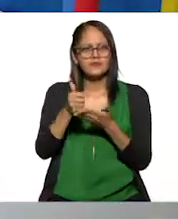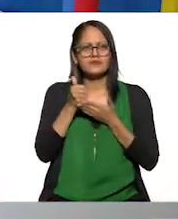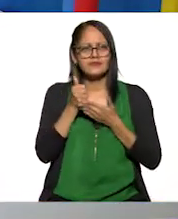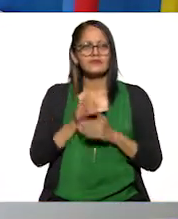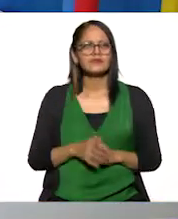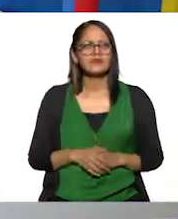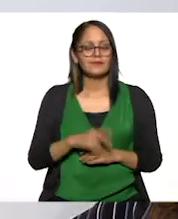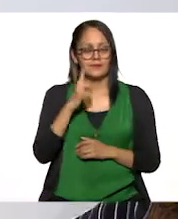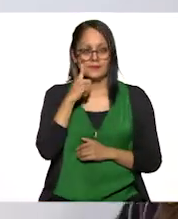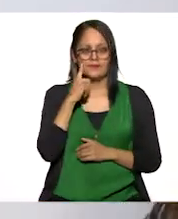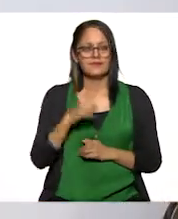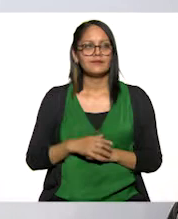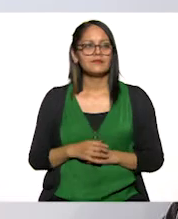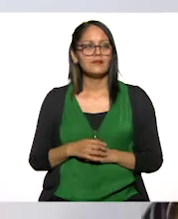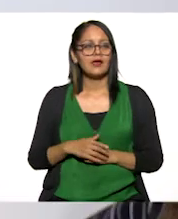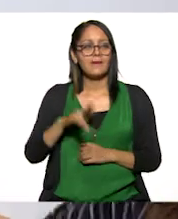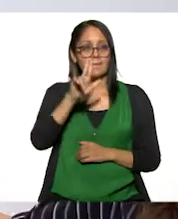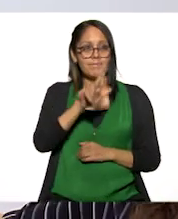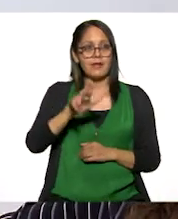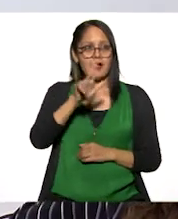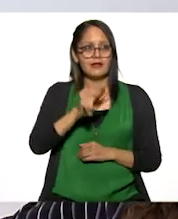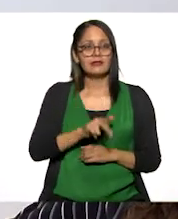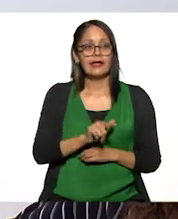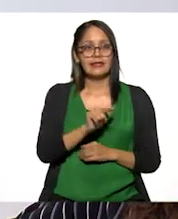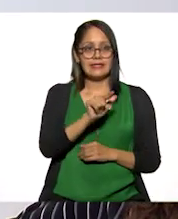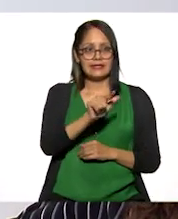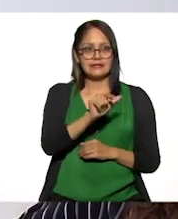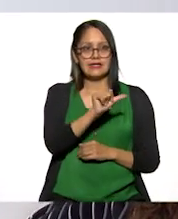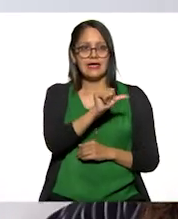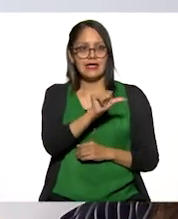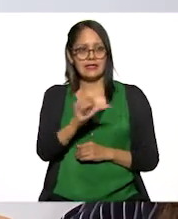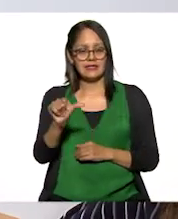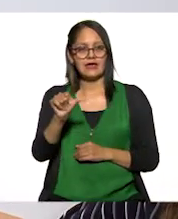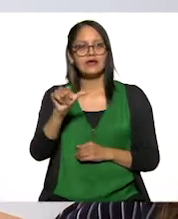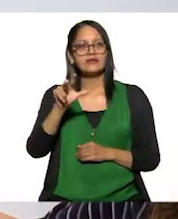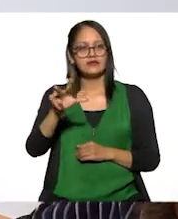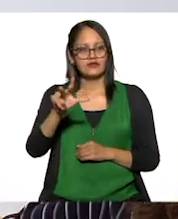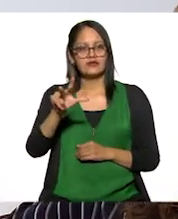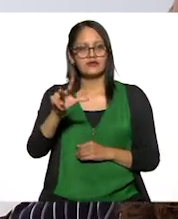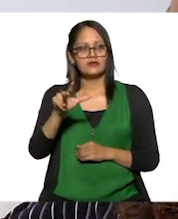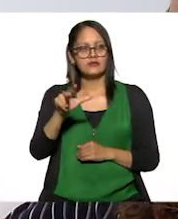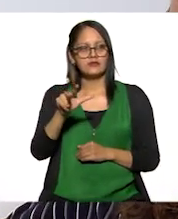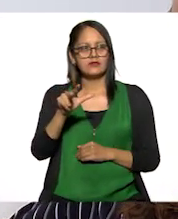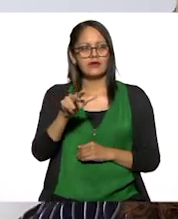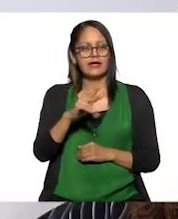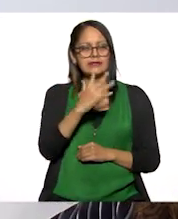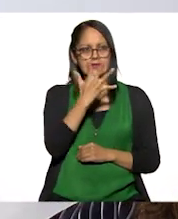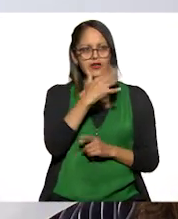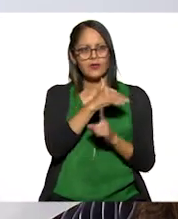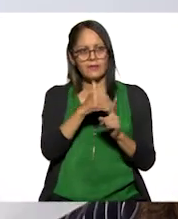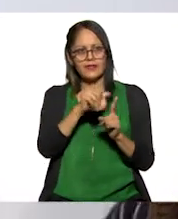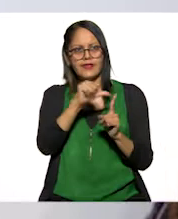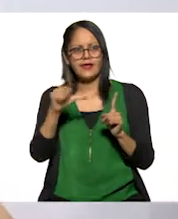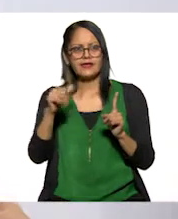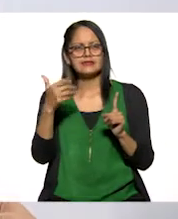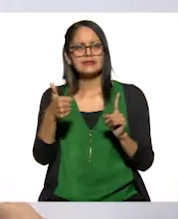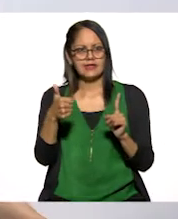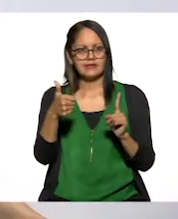aquí. A ver, Ale. ¿Cuánto dura? El martes es de 17:30 a 18, o sea, de 5:30 a